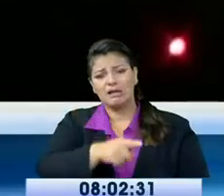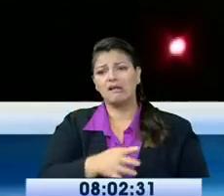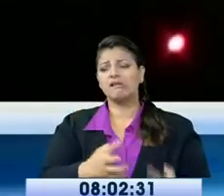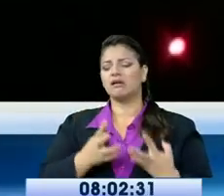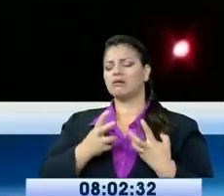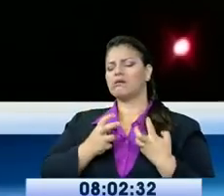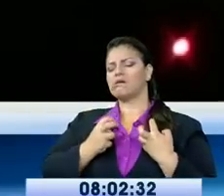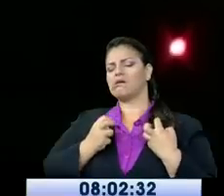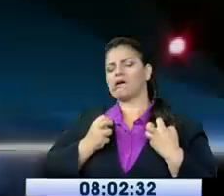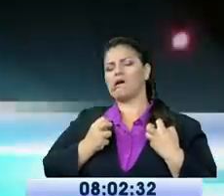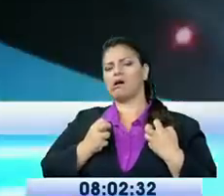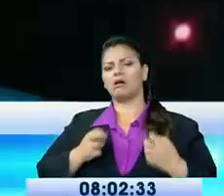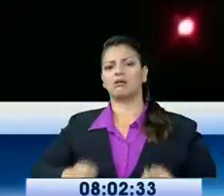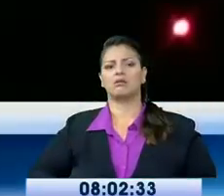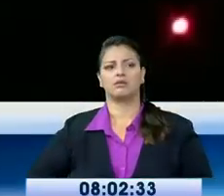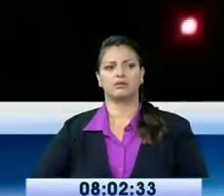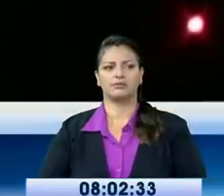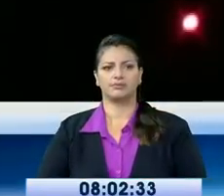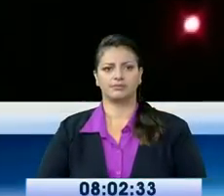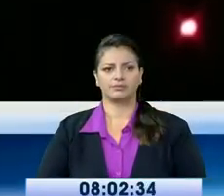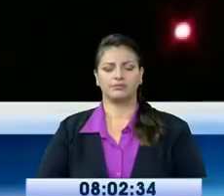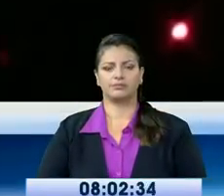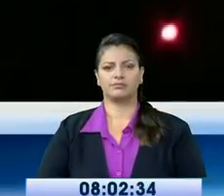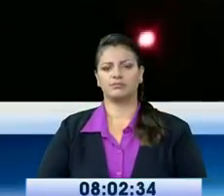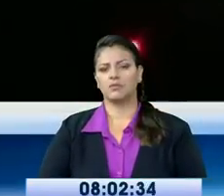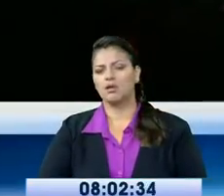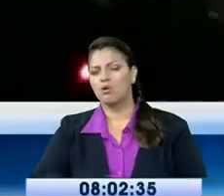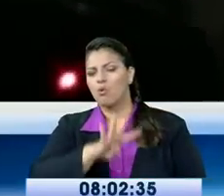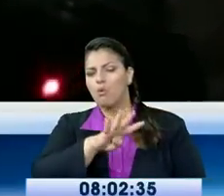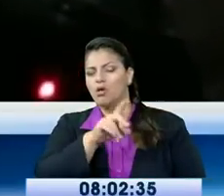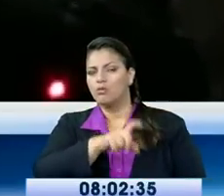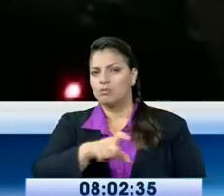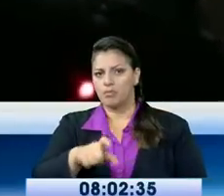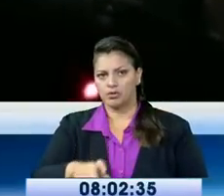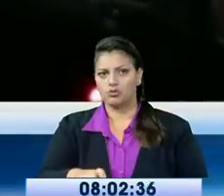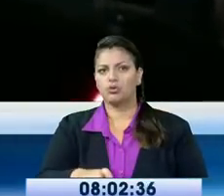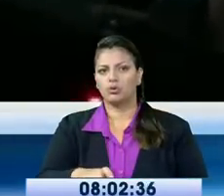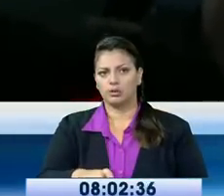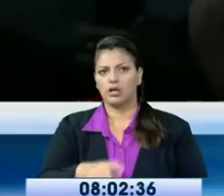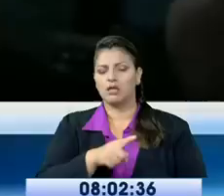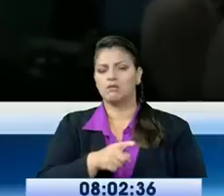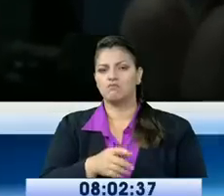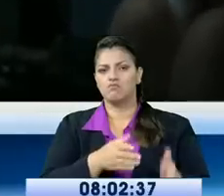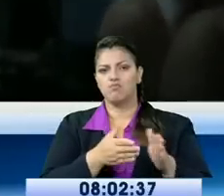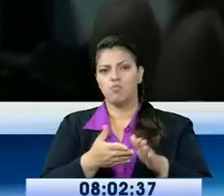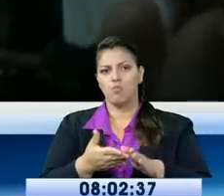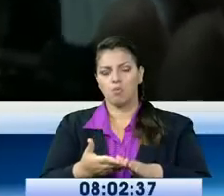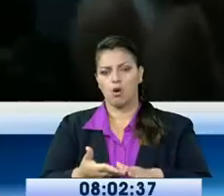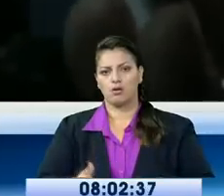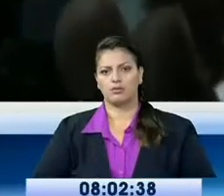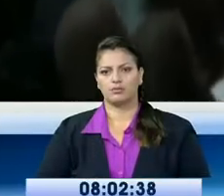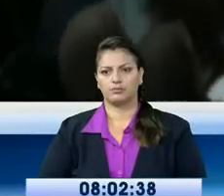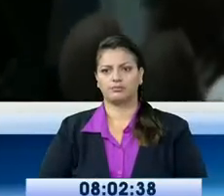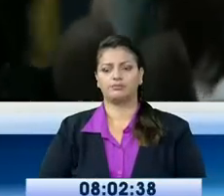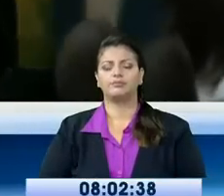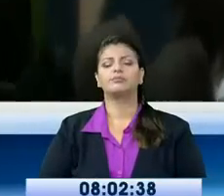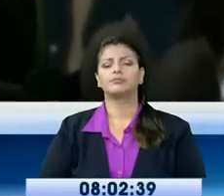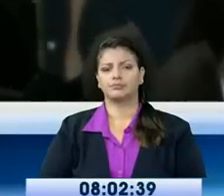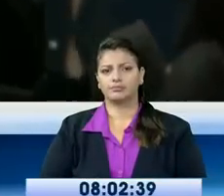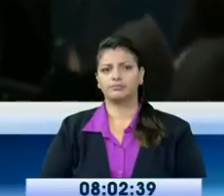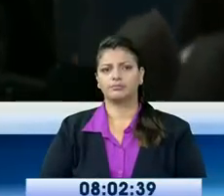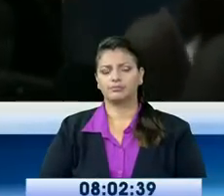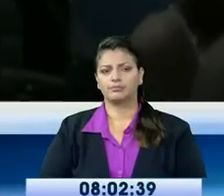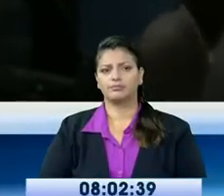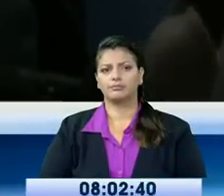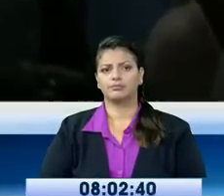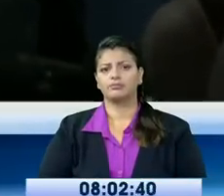Están aparentemente 3 o 4 cadáveres más, según los familiares, que eran 12 personas las que estaban en el